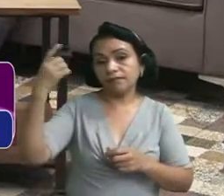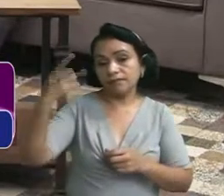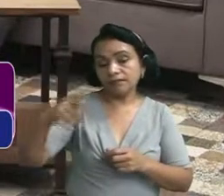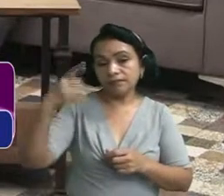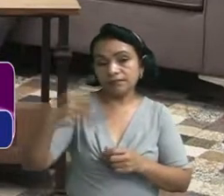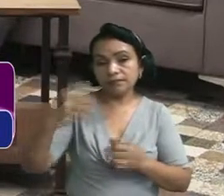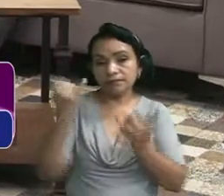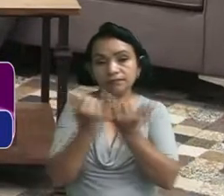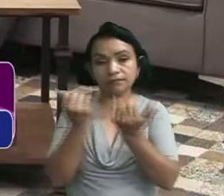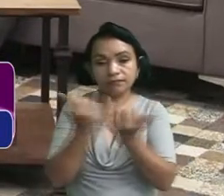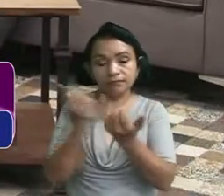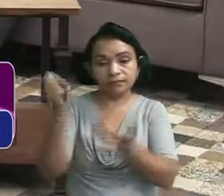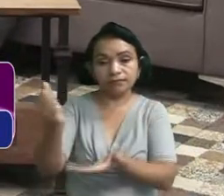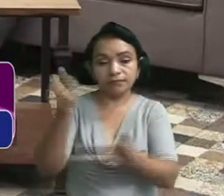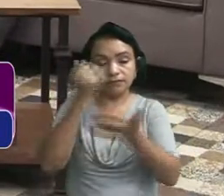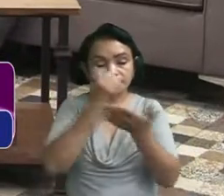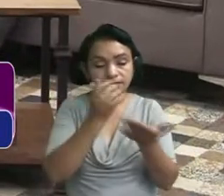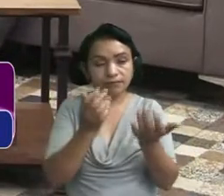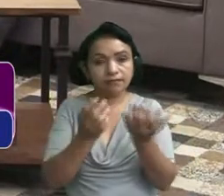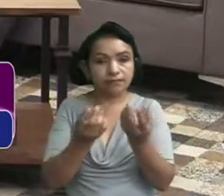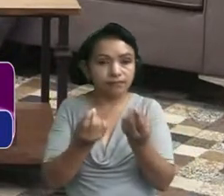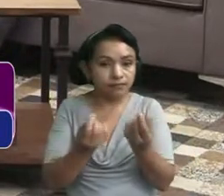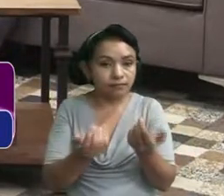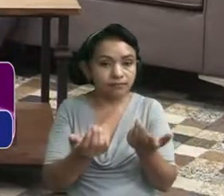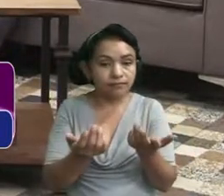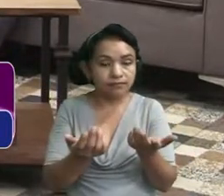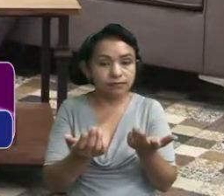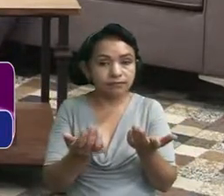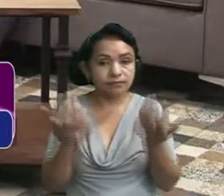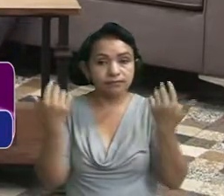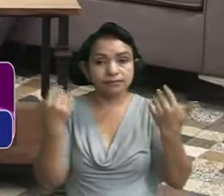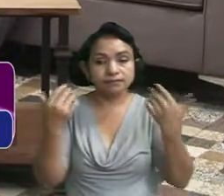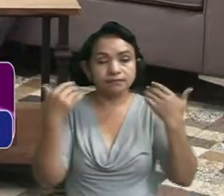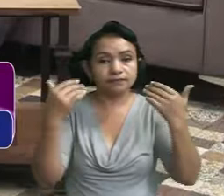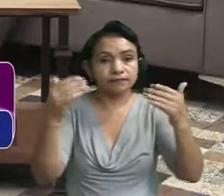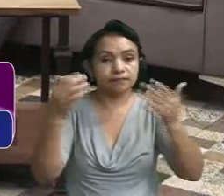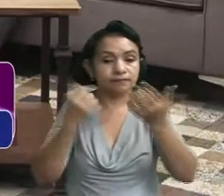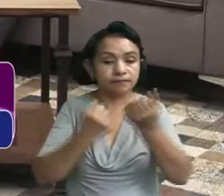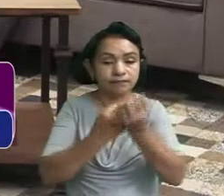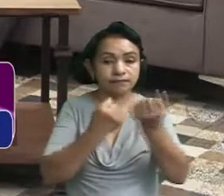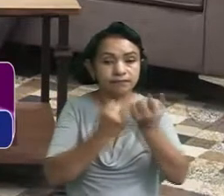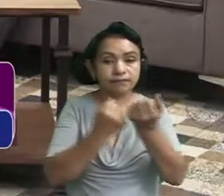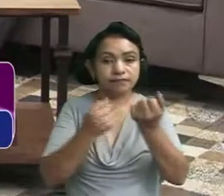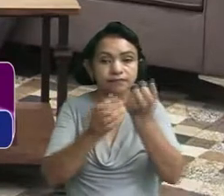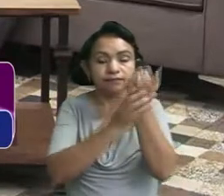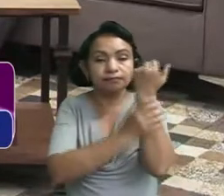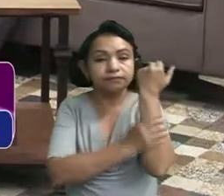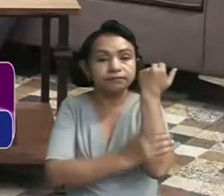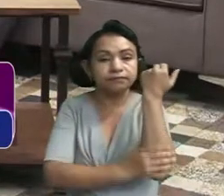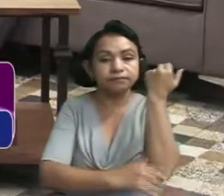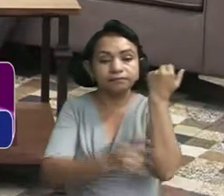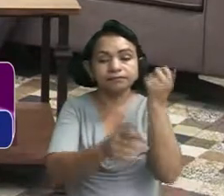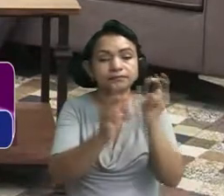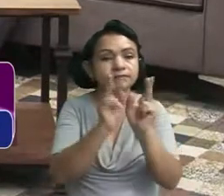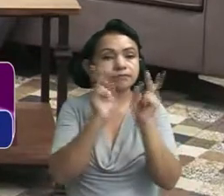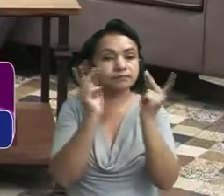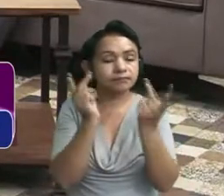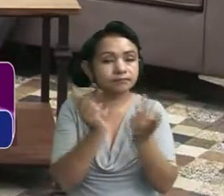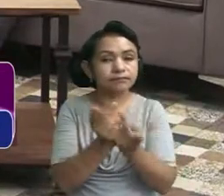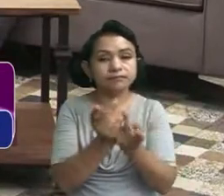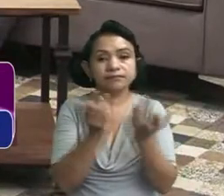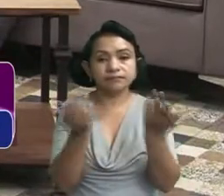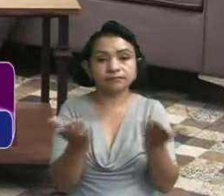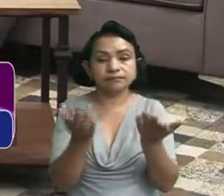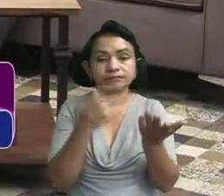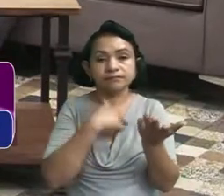a conseguir esos fondos en función del desarrollo del país, y precisamente cualquier afectación a la cooperación afecta a los más pobres, al pueblo trabajador.